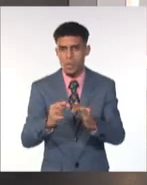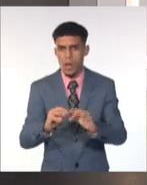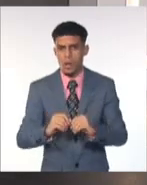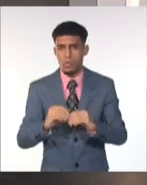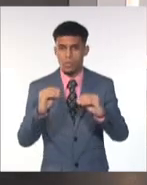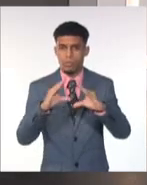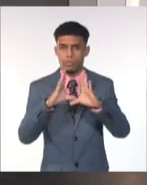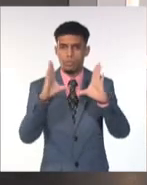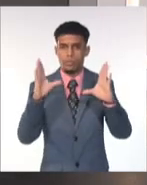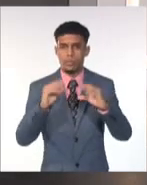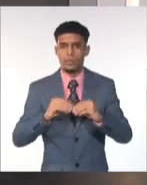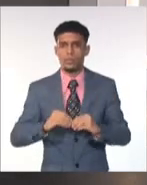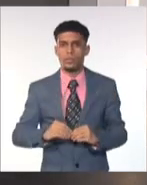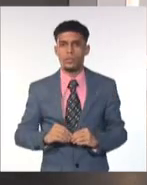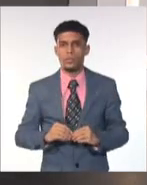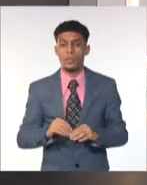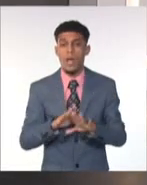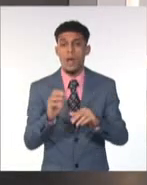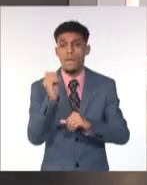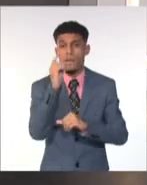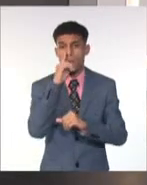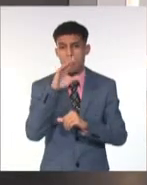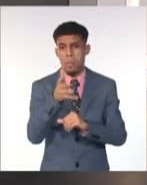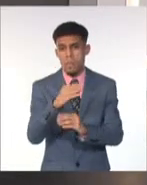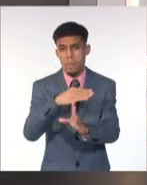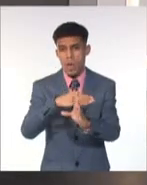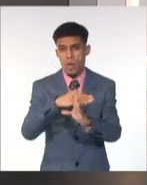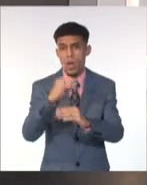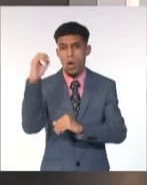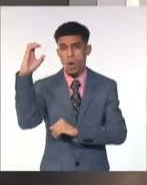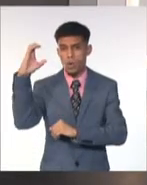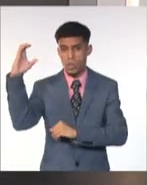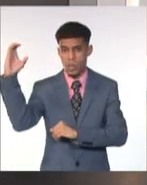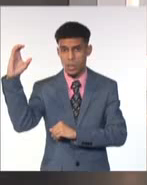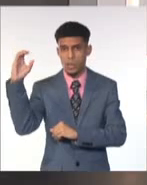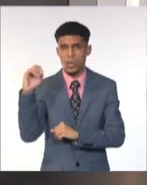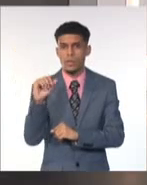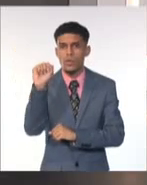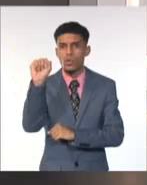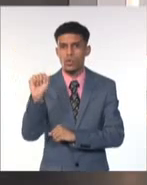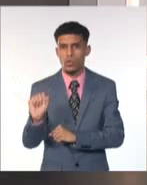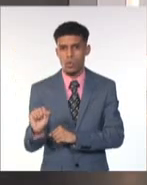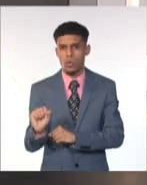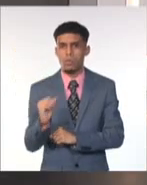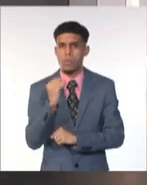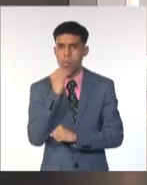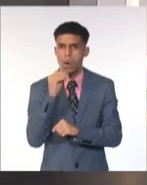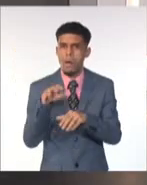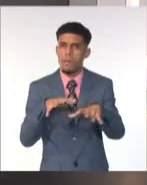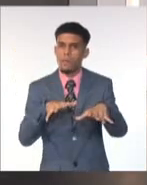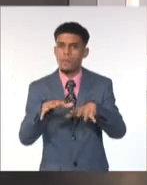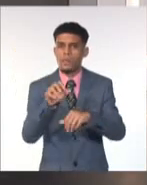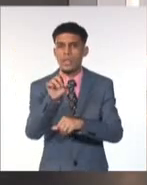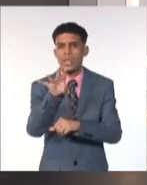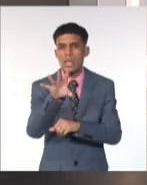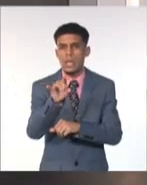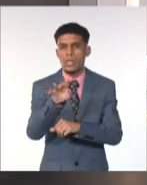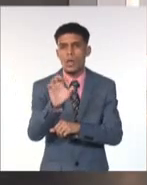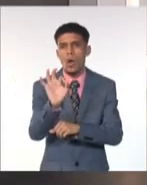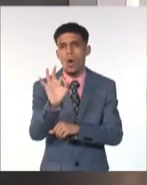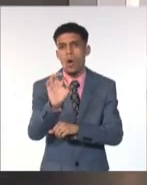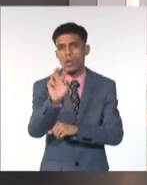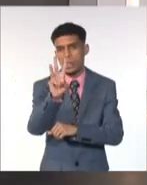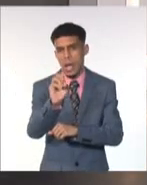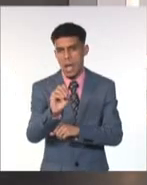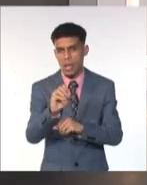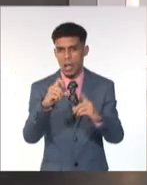mañana, ya desde el final de la mañana en zonas del occidente tendrán rumbos entre el sur y el suroeste, velocidades entre 15 y 30 kilómetros por hora con